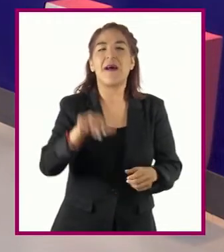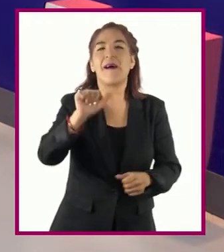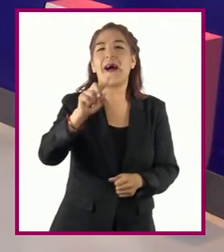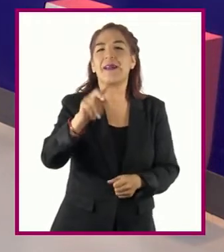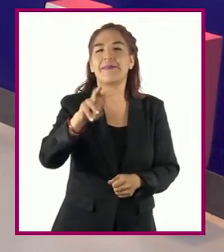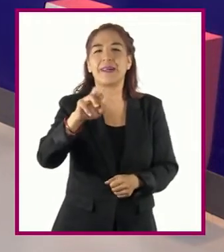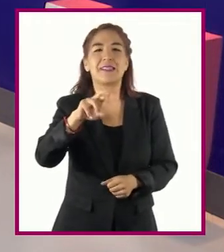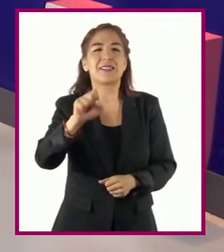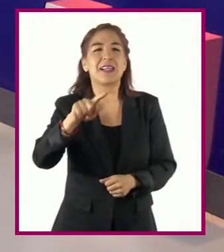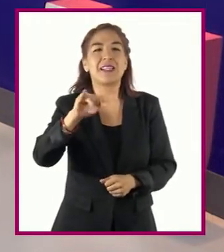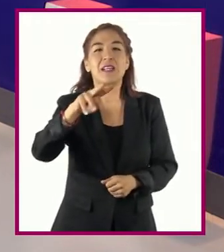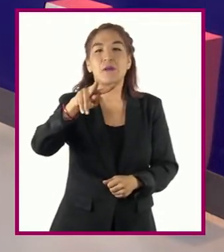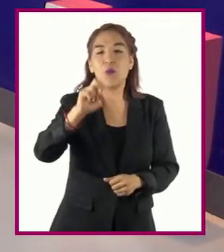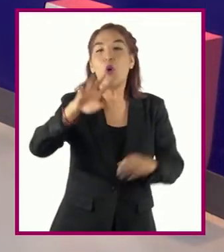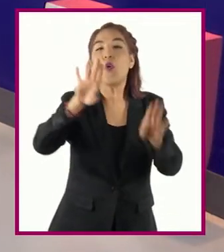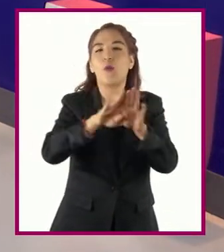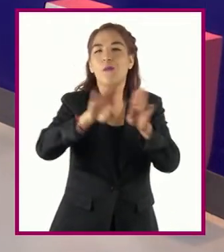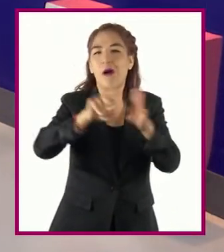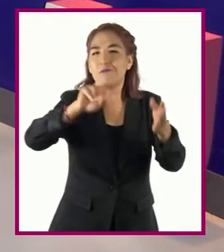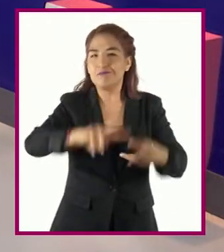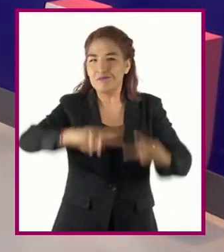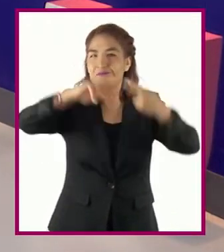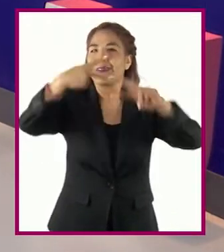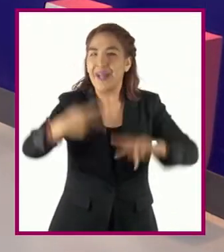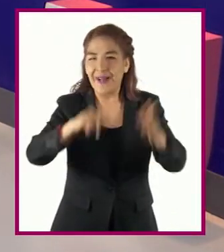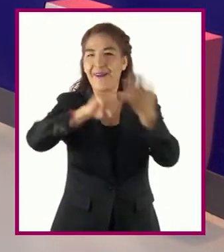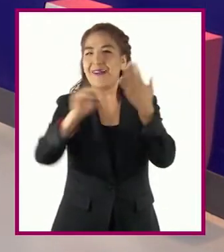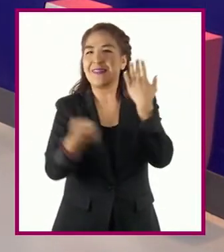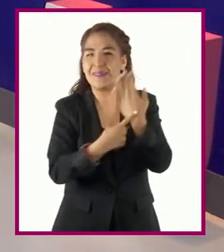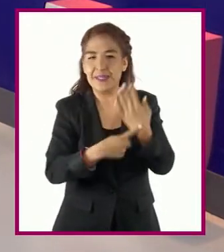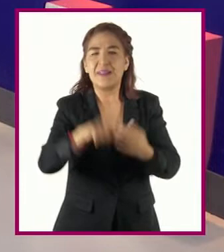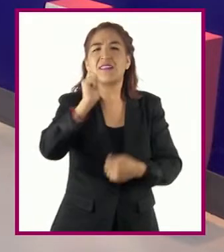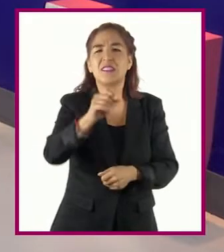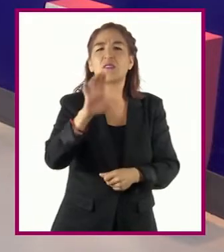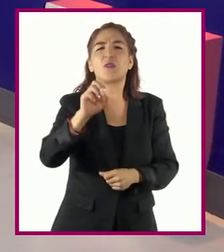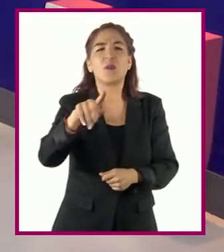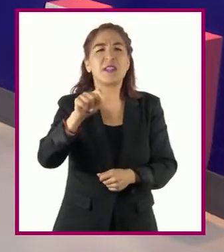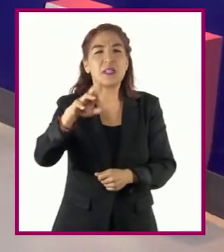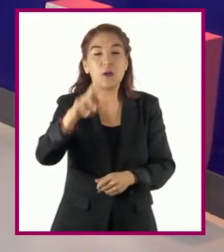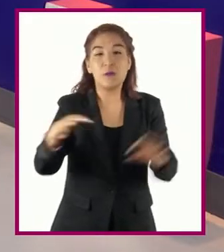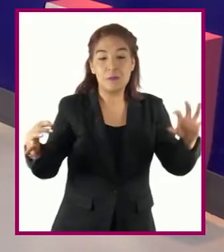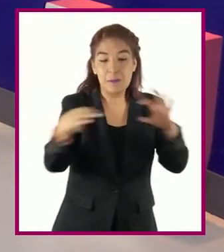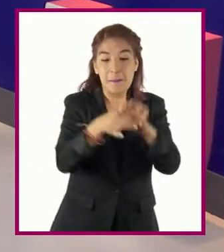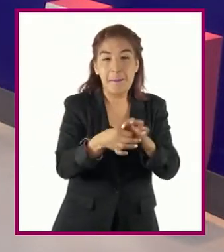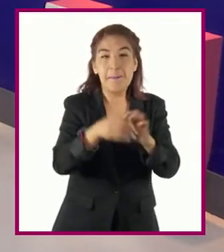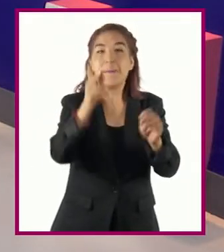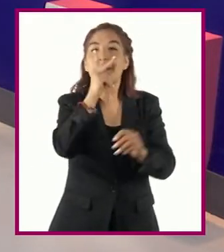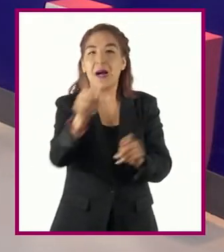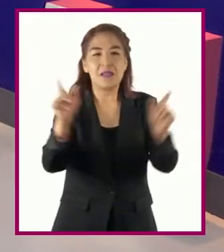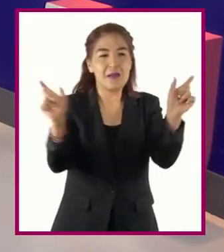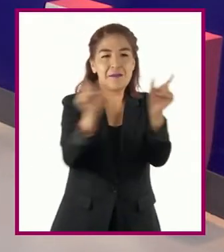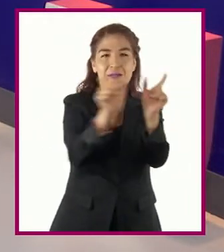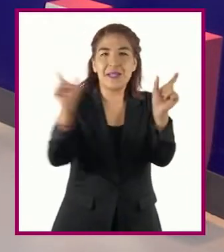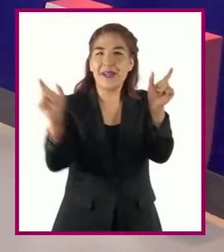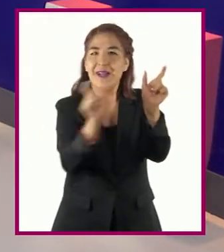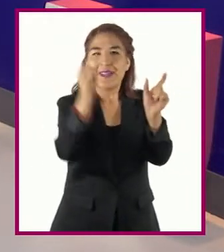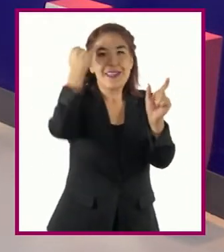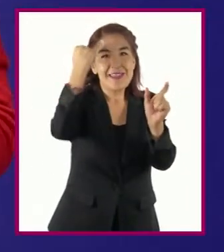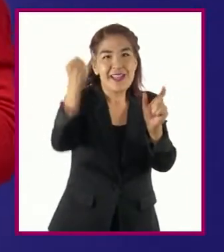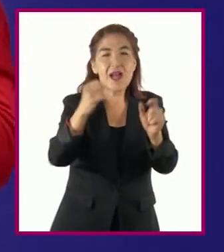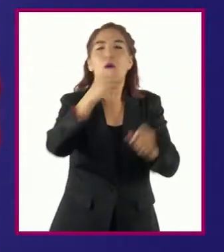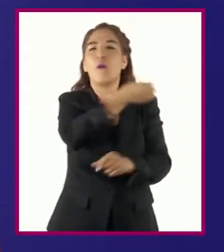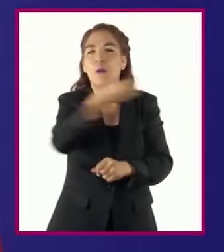adversativo. Los conectores son palabras que unen ideas, oraciones y